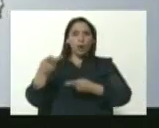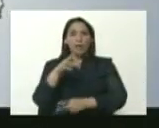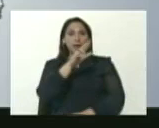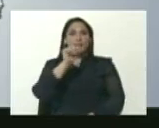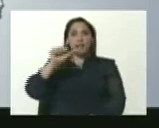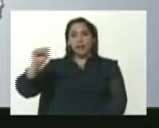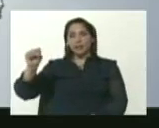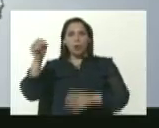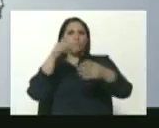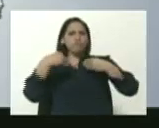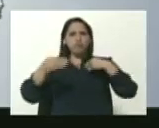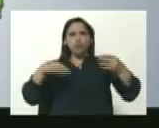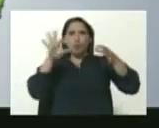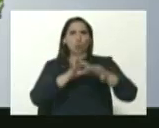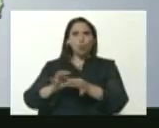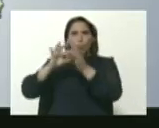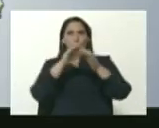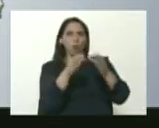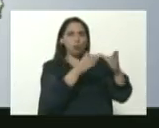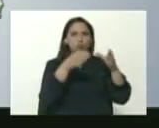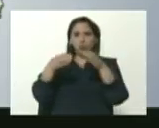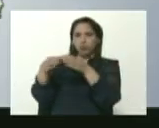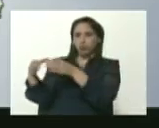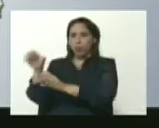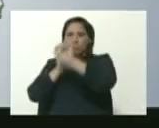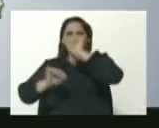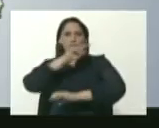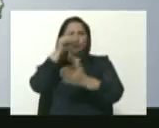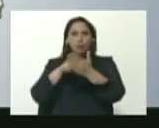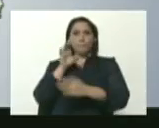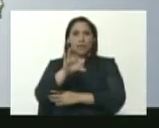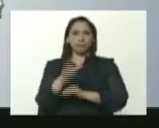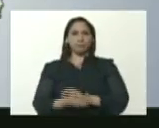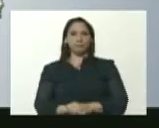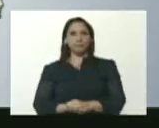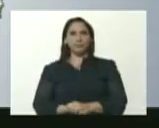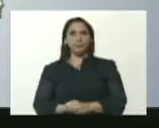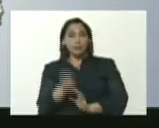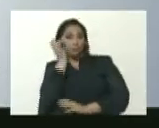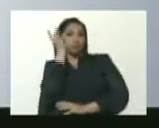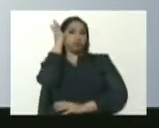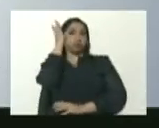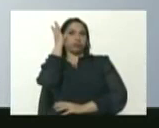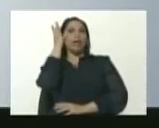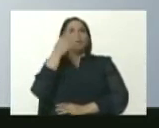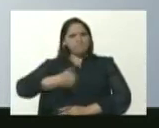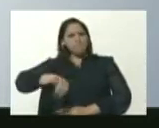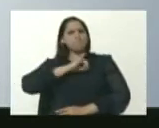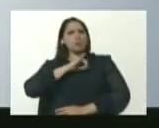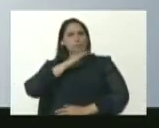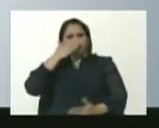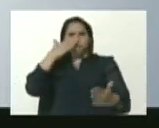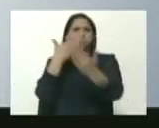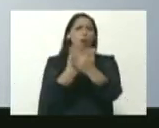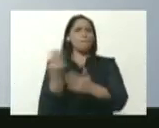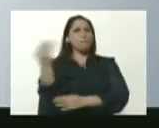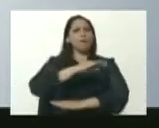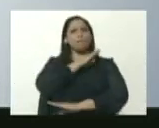modelo de unidad y de organización superior para la defensa integral de la nación. Se crea con la intención de enfrentar con mayor